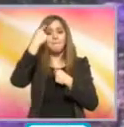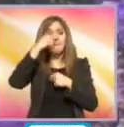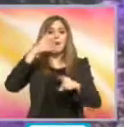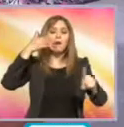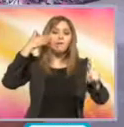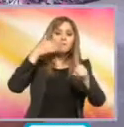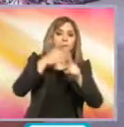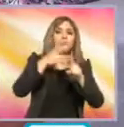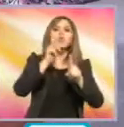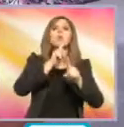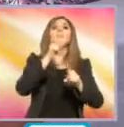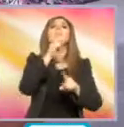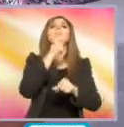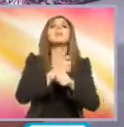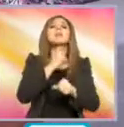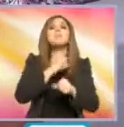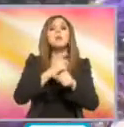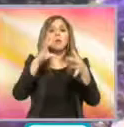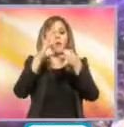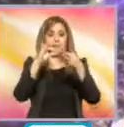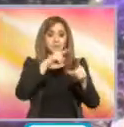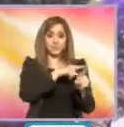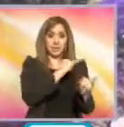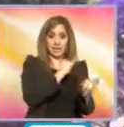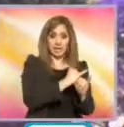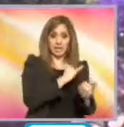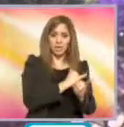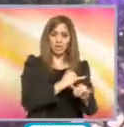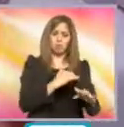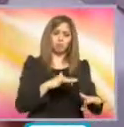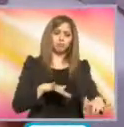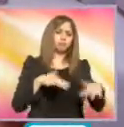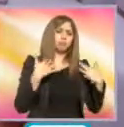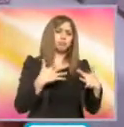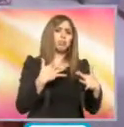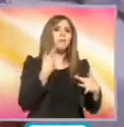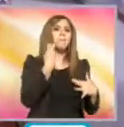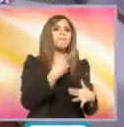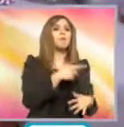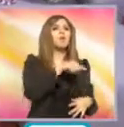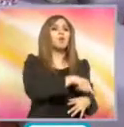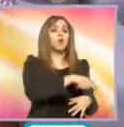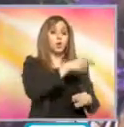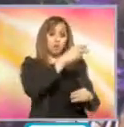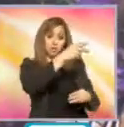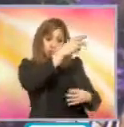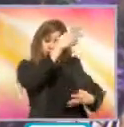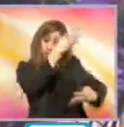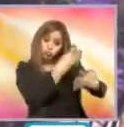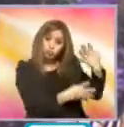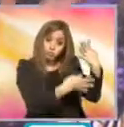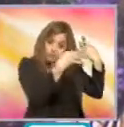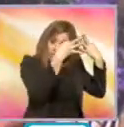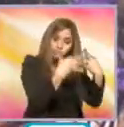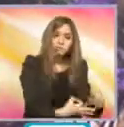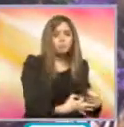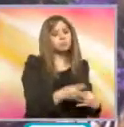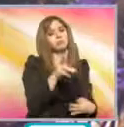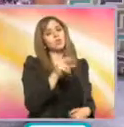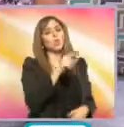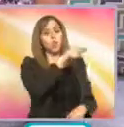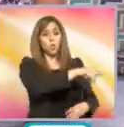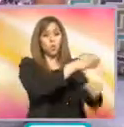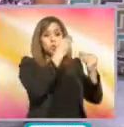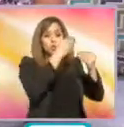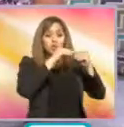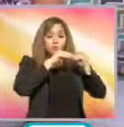específico, hay que dejar muy en claro que Internet es una maravilla, pero puede ser una enorme trampa. Sí. ¿No? Sí, parece el gran universo de